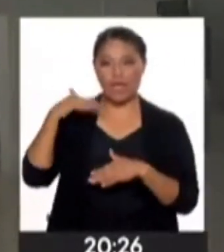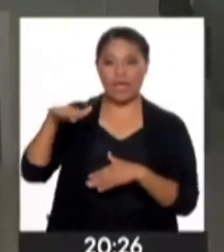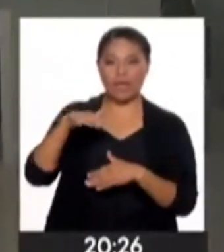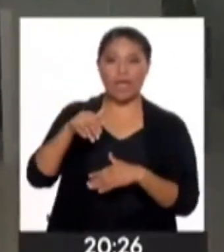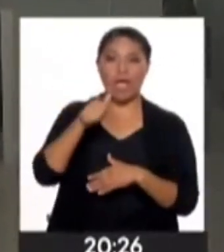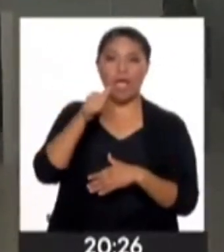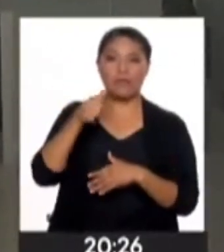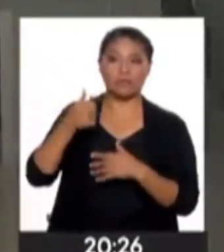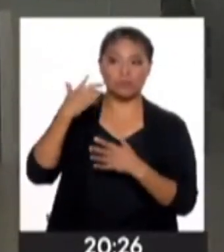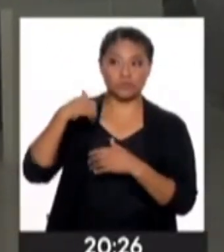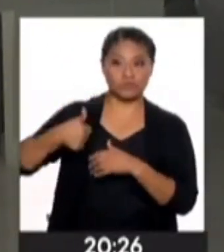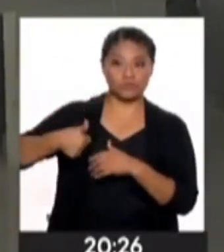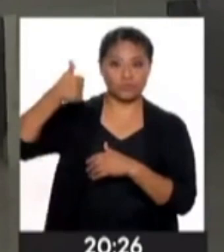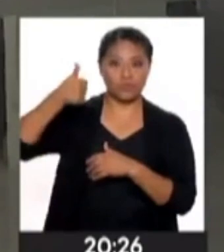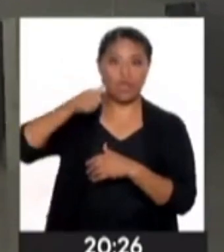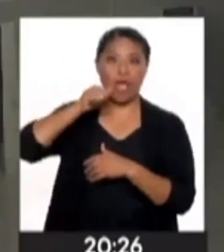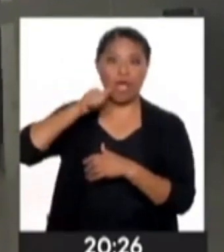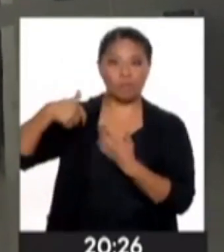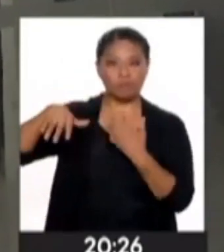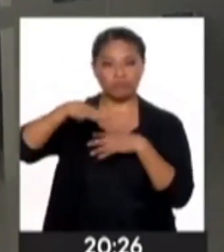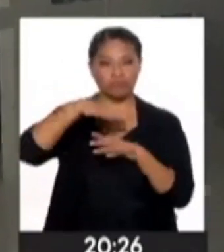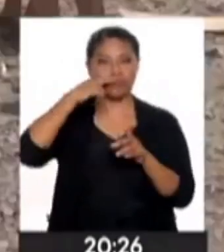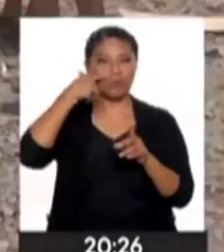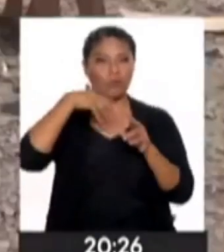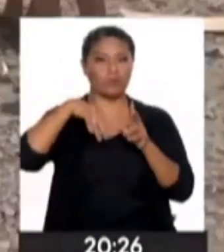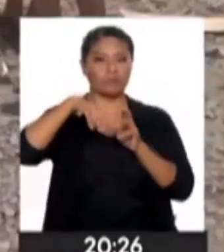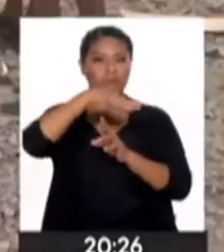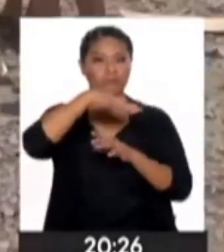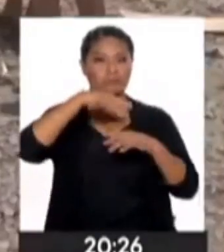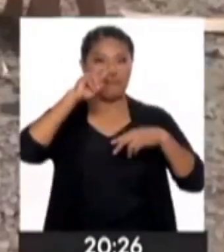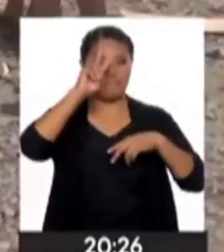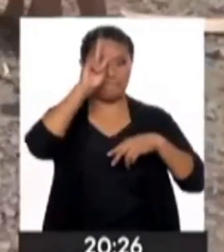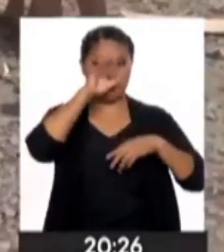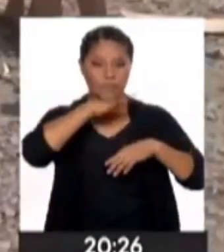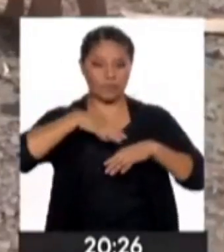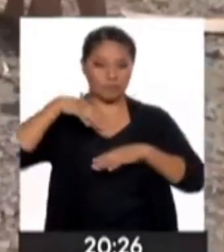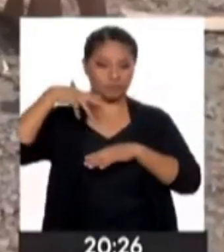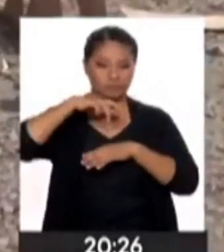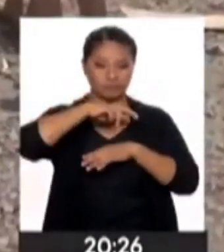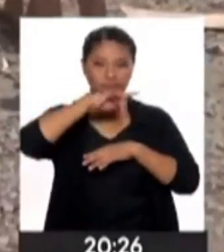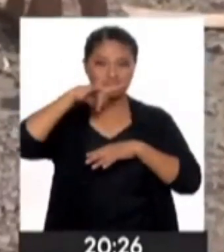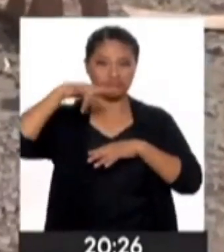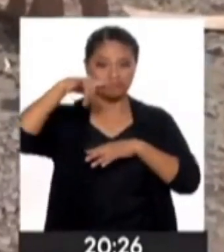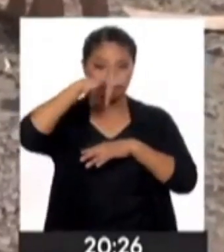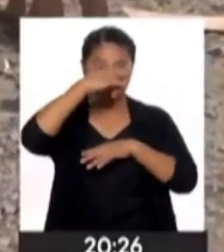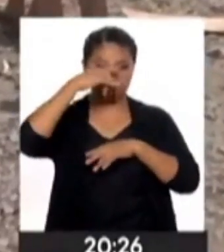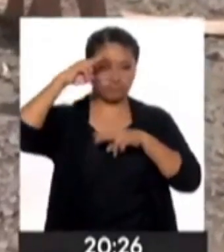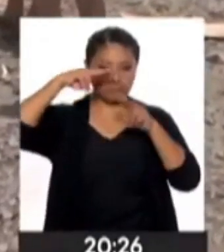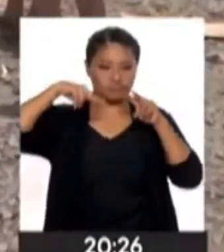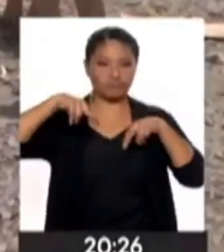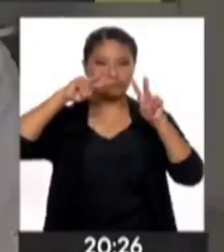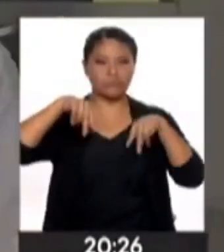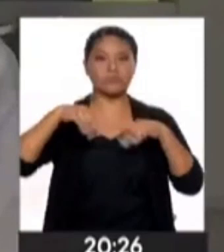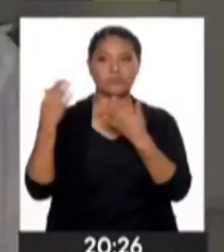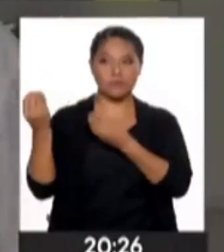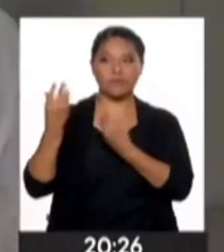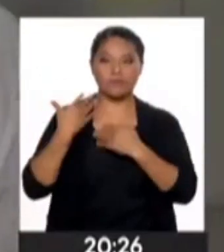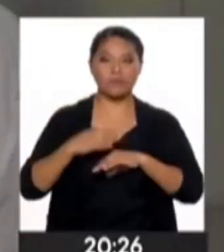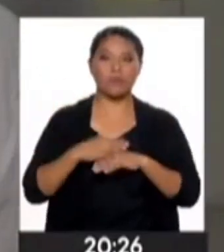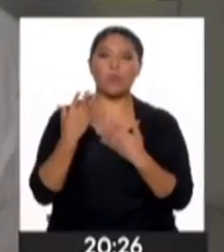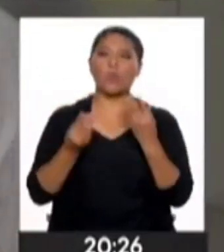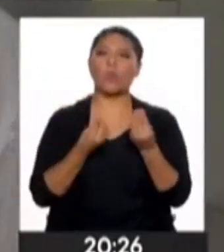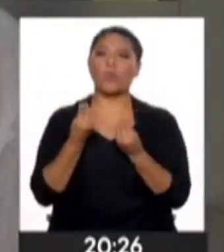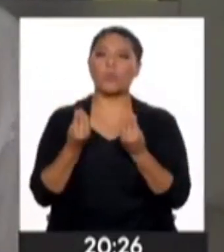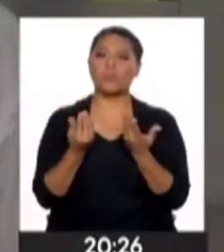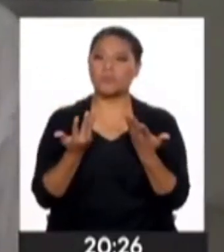nos ha enviado la información georreferenciada. Pero, ¿qué acciones pondrá en marcha esta declaratoria?